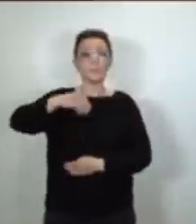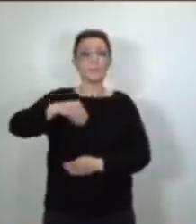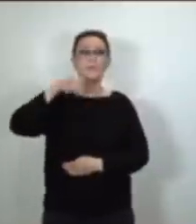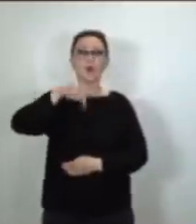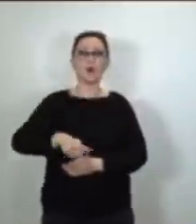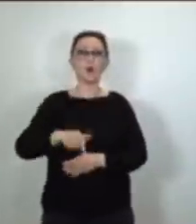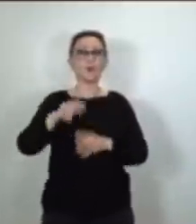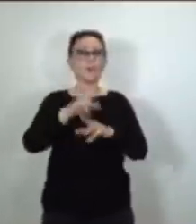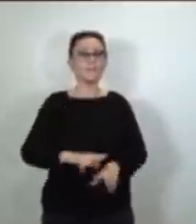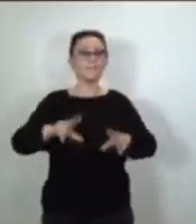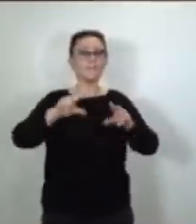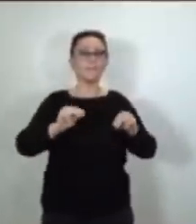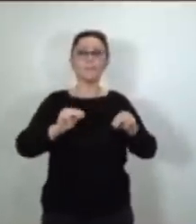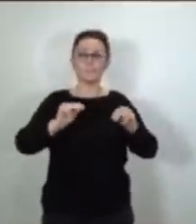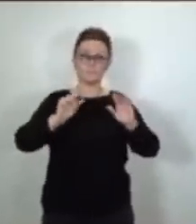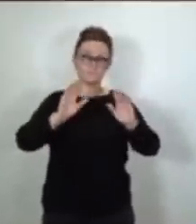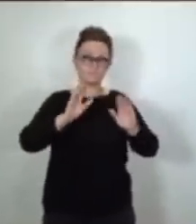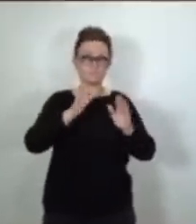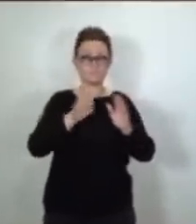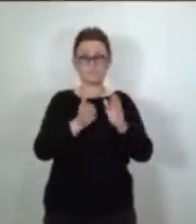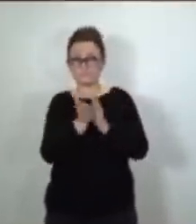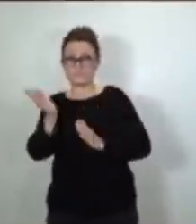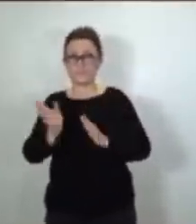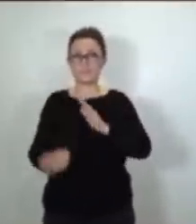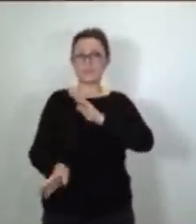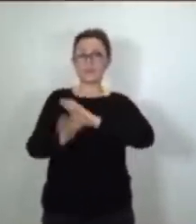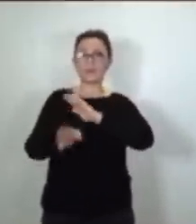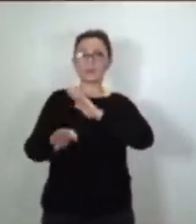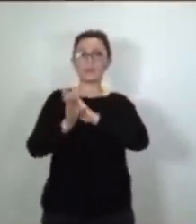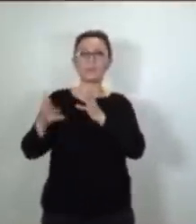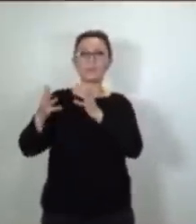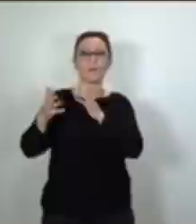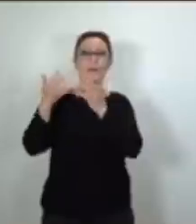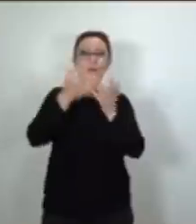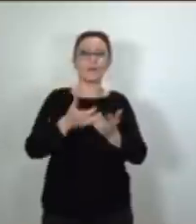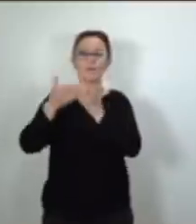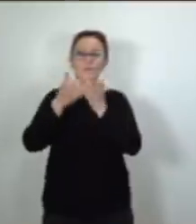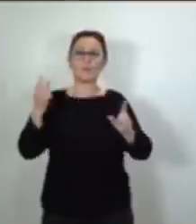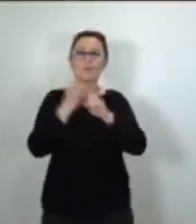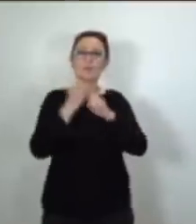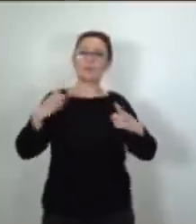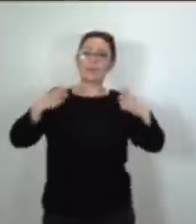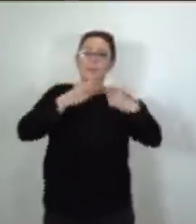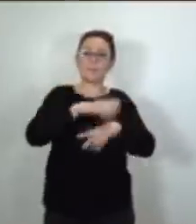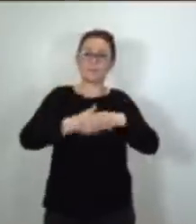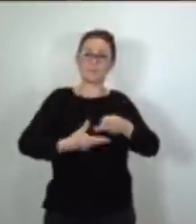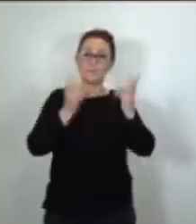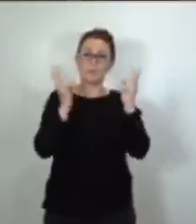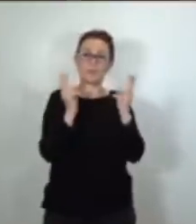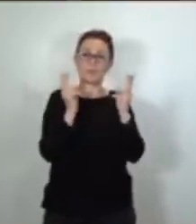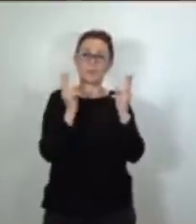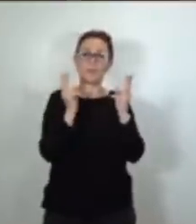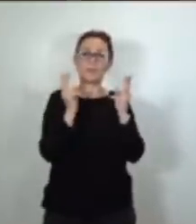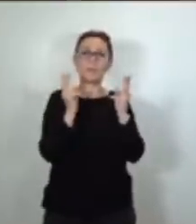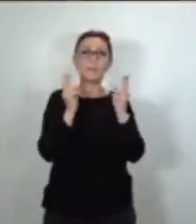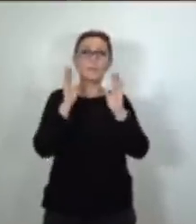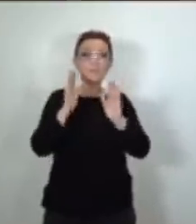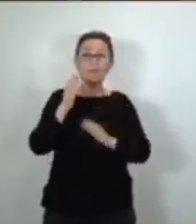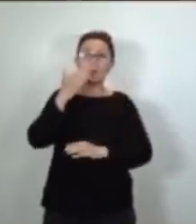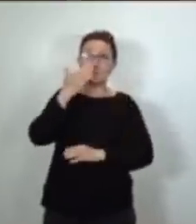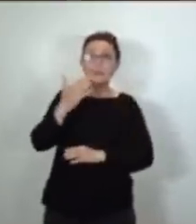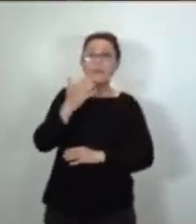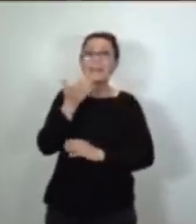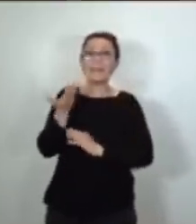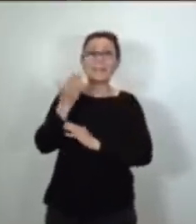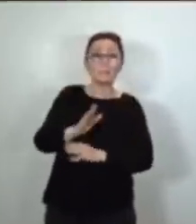nos deja para seguir dando una batalla clave contra los enemigos de la democracia es que ni en los momentos más arduos ni en los